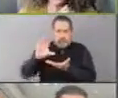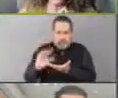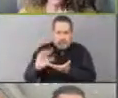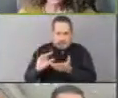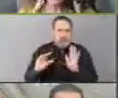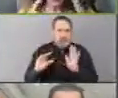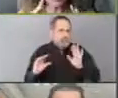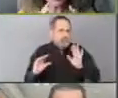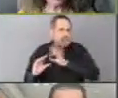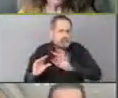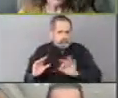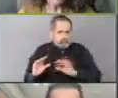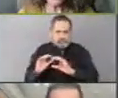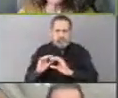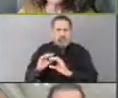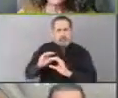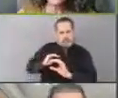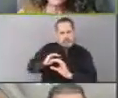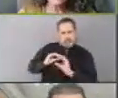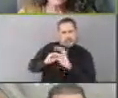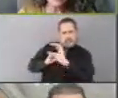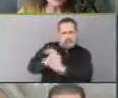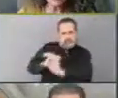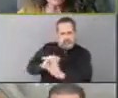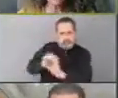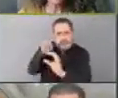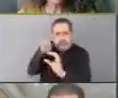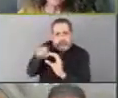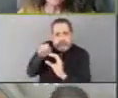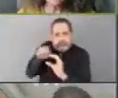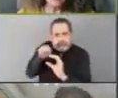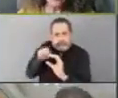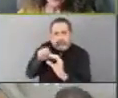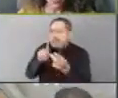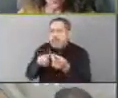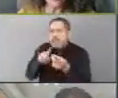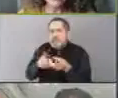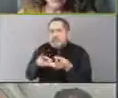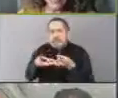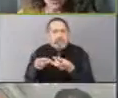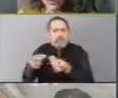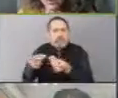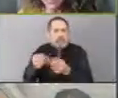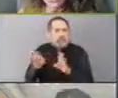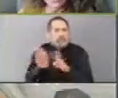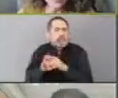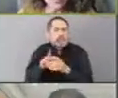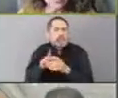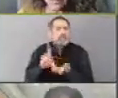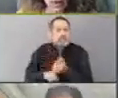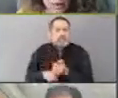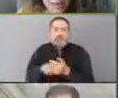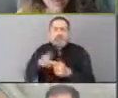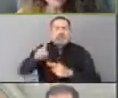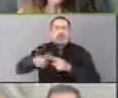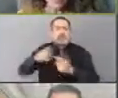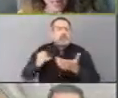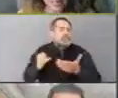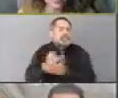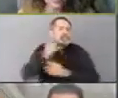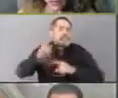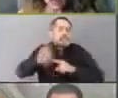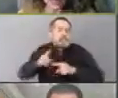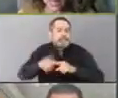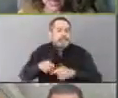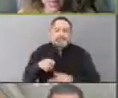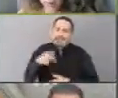es posible. Pero quien define el destino del dinero al que renuncian las fuerzas políticas es